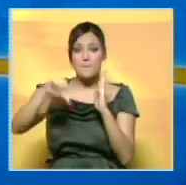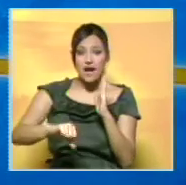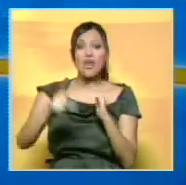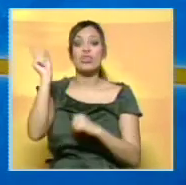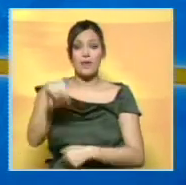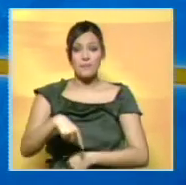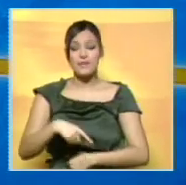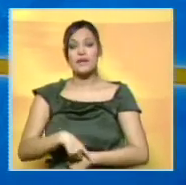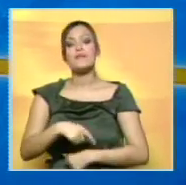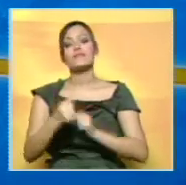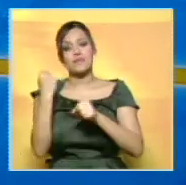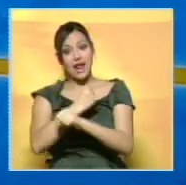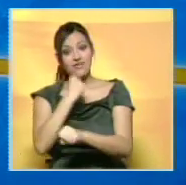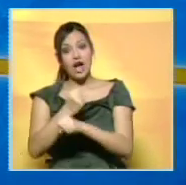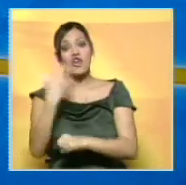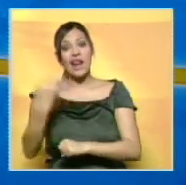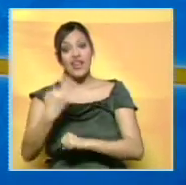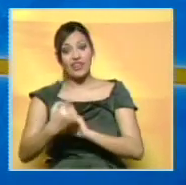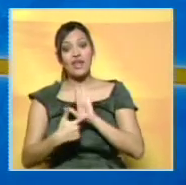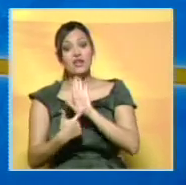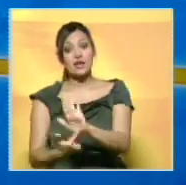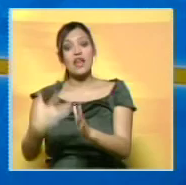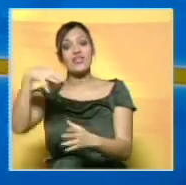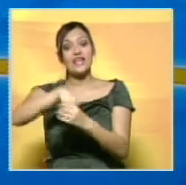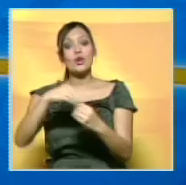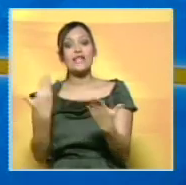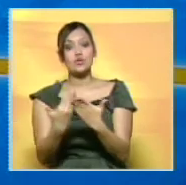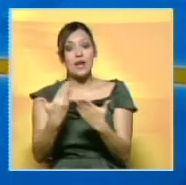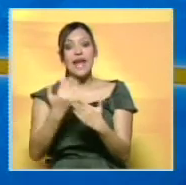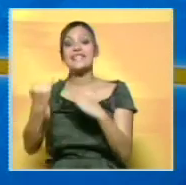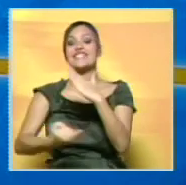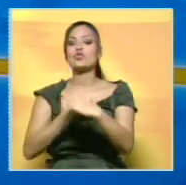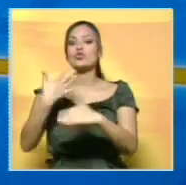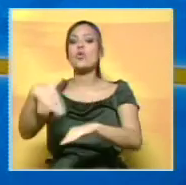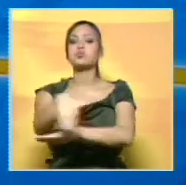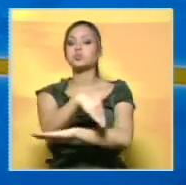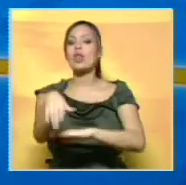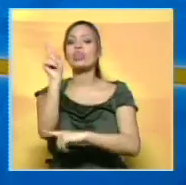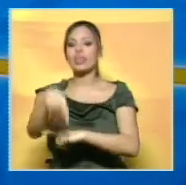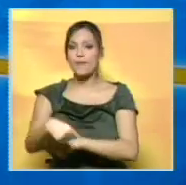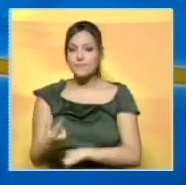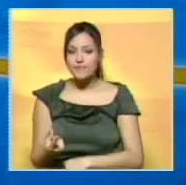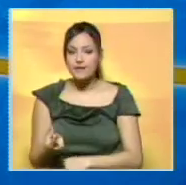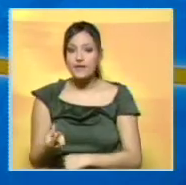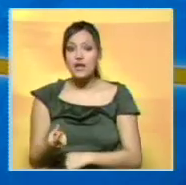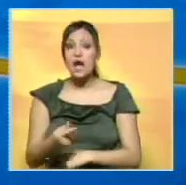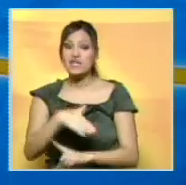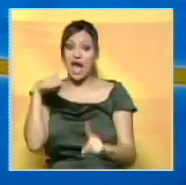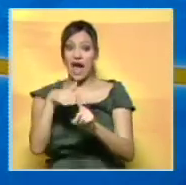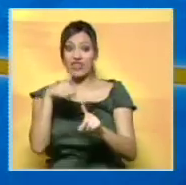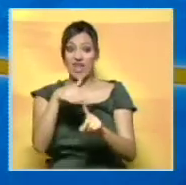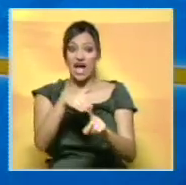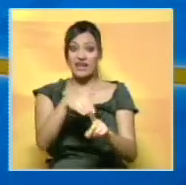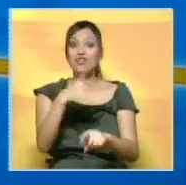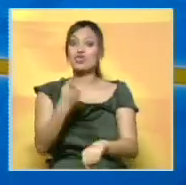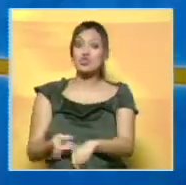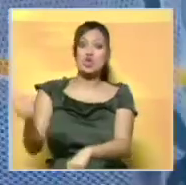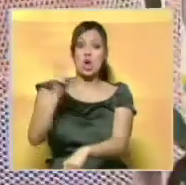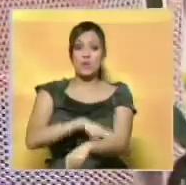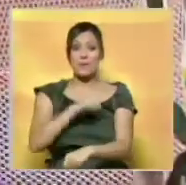trabajo les presento la realidad dentro y fuera de las instituciones educativas, cuando el acoso pasa a